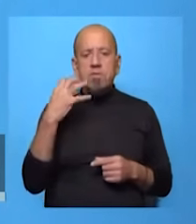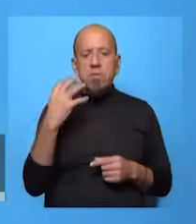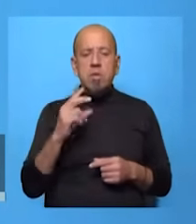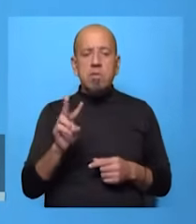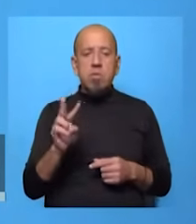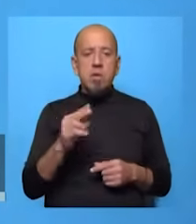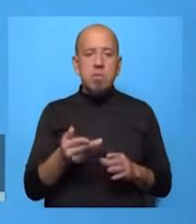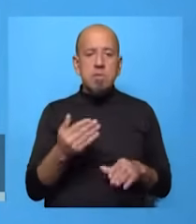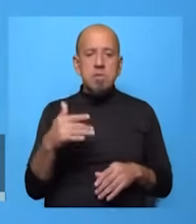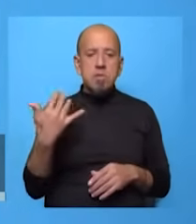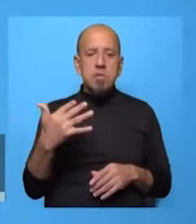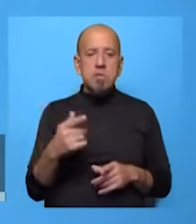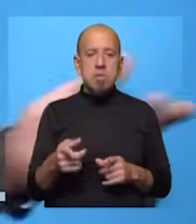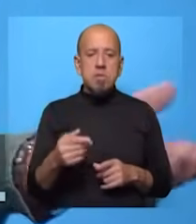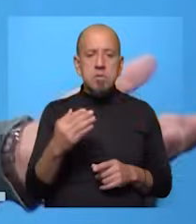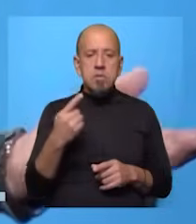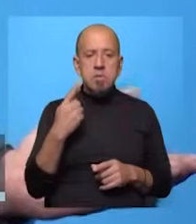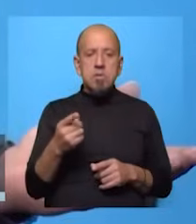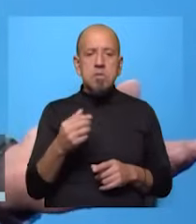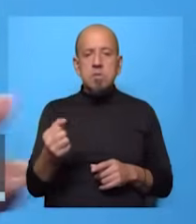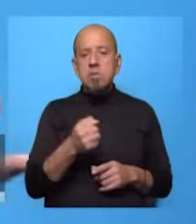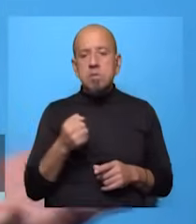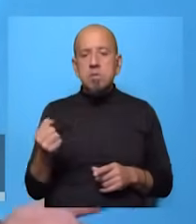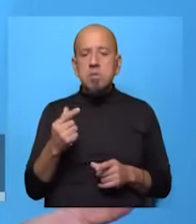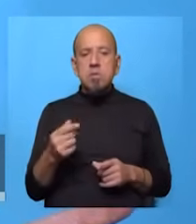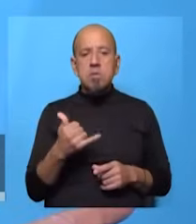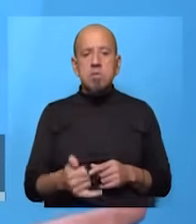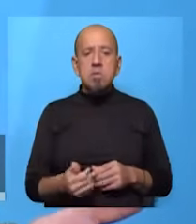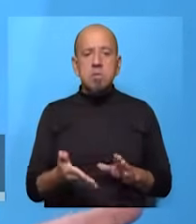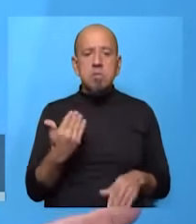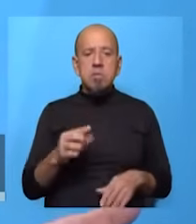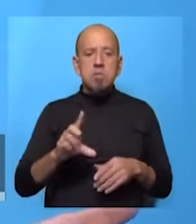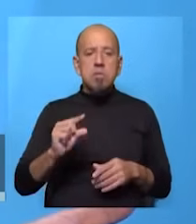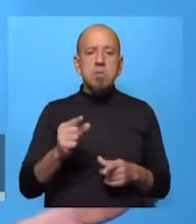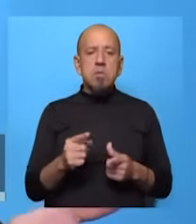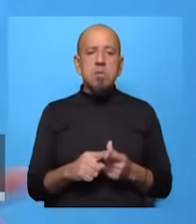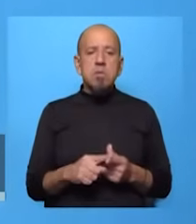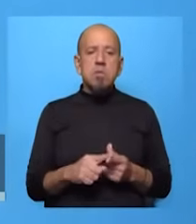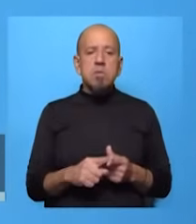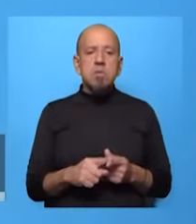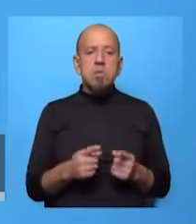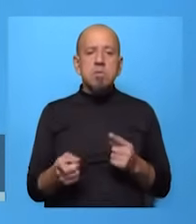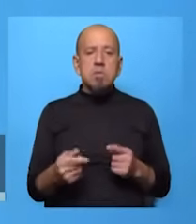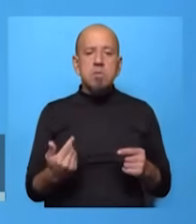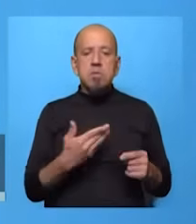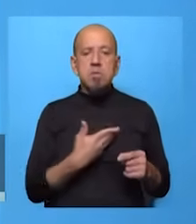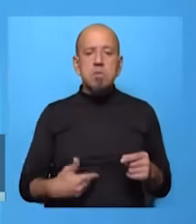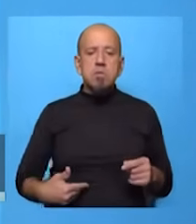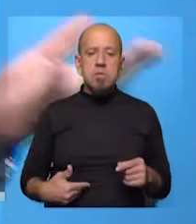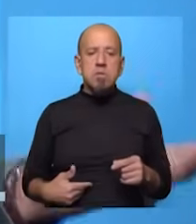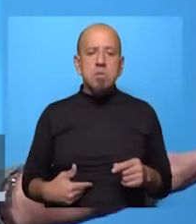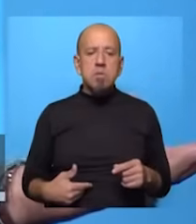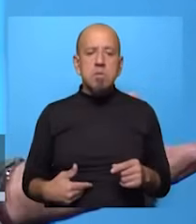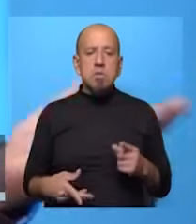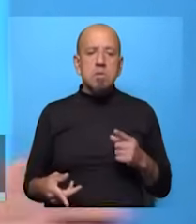alto yo le pido a la gente que mire la heladera tiene más o tiene menos tiene menos Aunque el presidente diga que no es así la